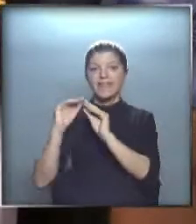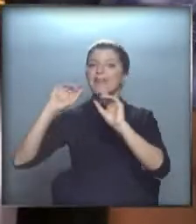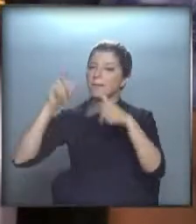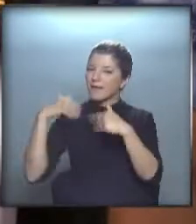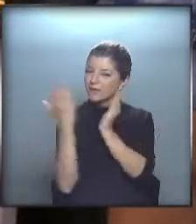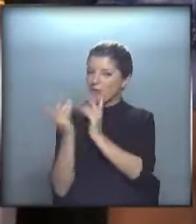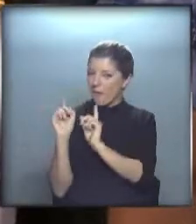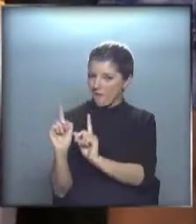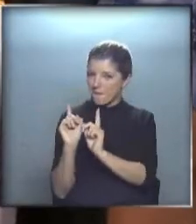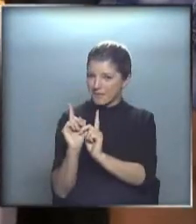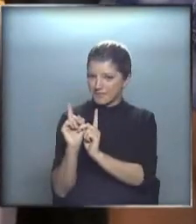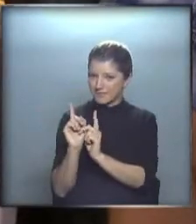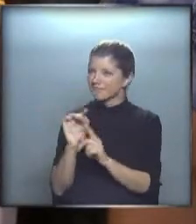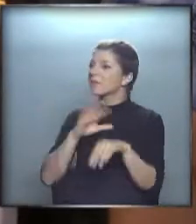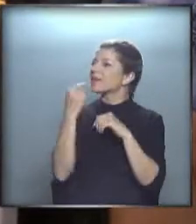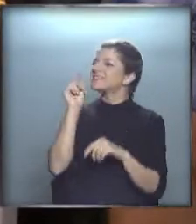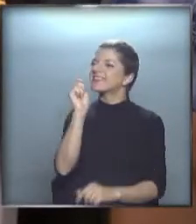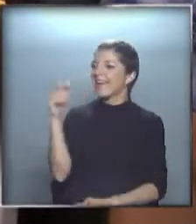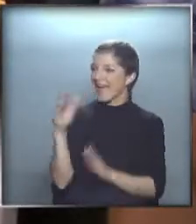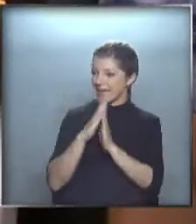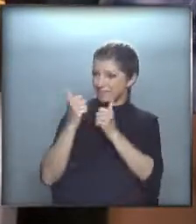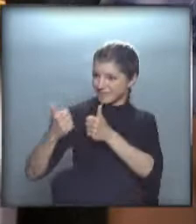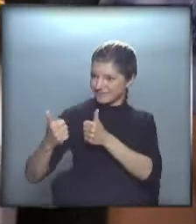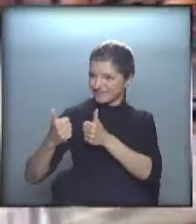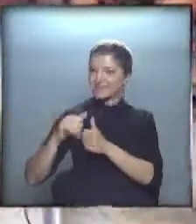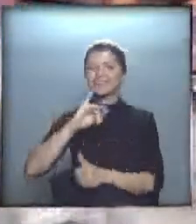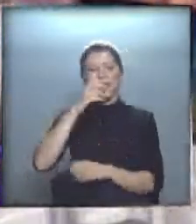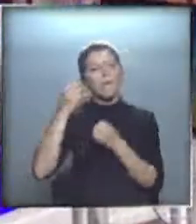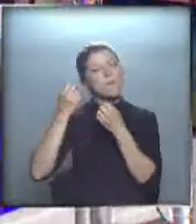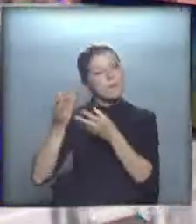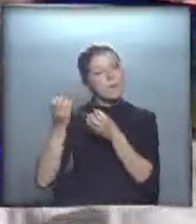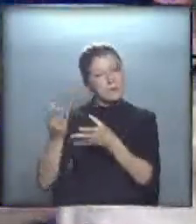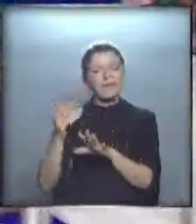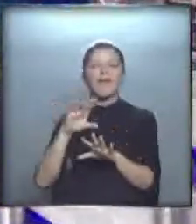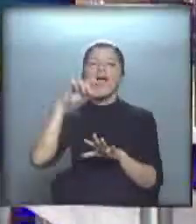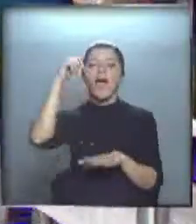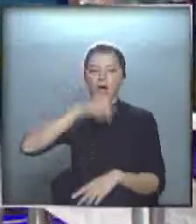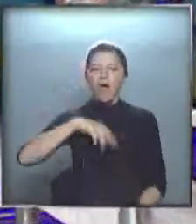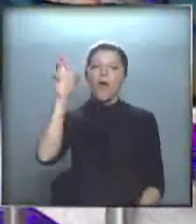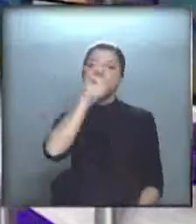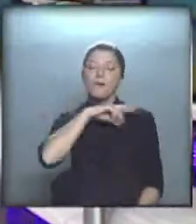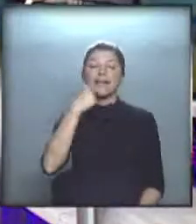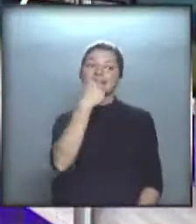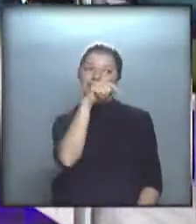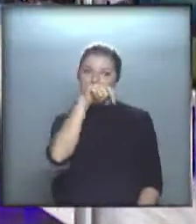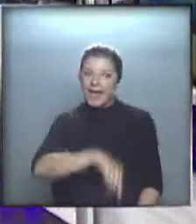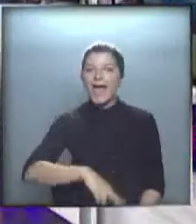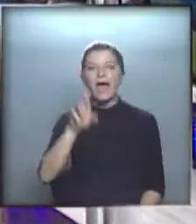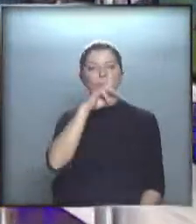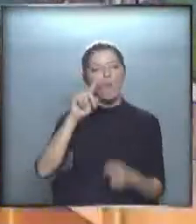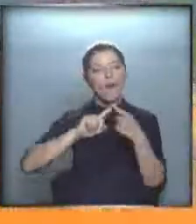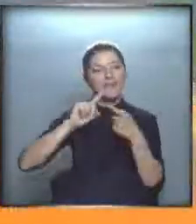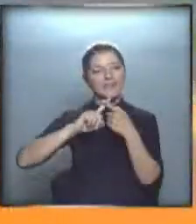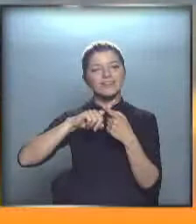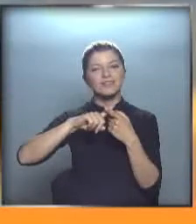eso. ¿Quién es la que tenés al lado tuyo? Al lado mío. Muy bien, dos profesores de educación física. No, me voy a Sofía de San Juan, que quieren que vaya a San Juan. Hola, Sofía, ¿cómo